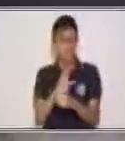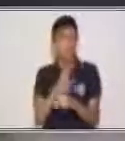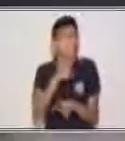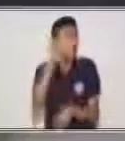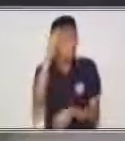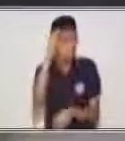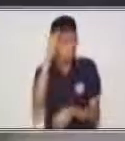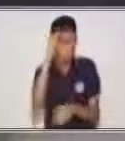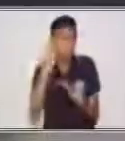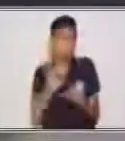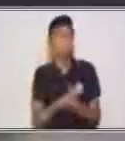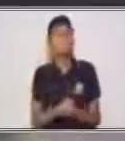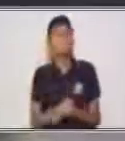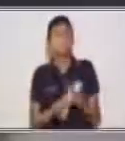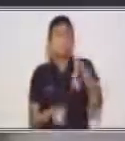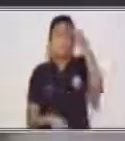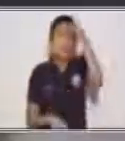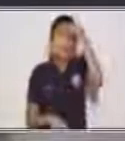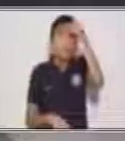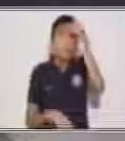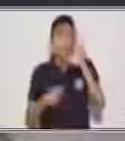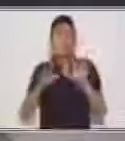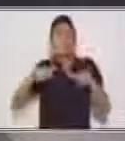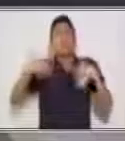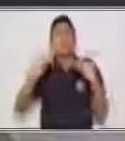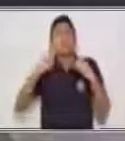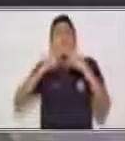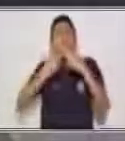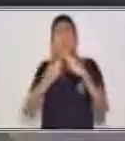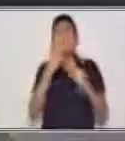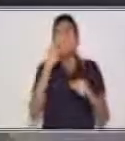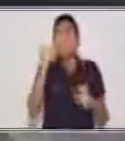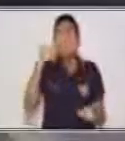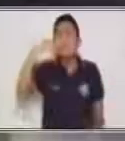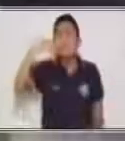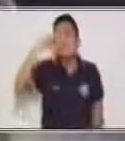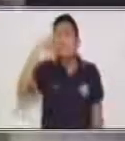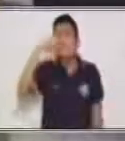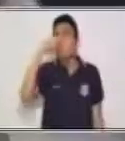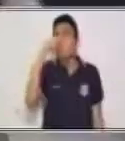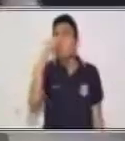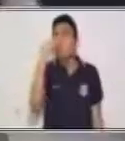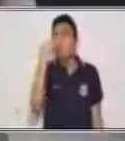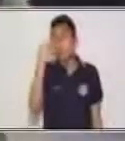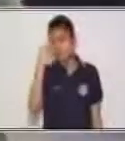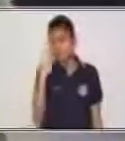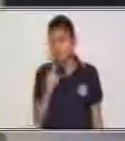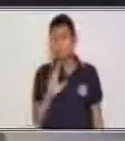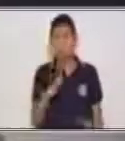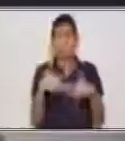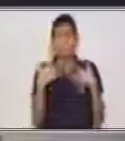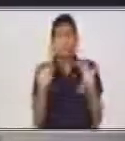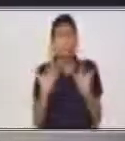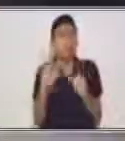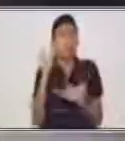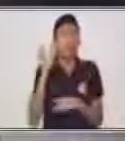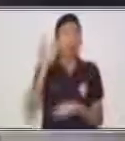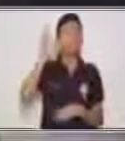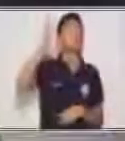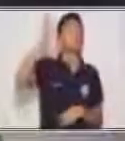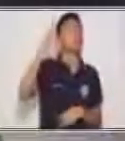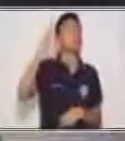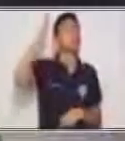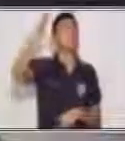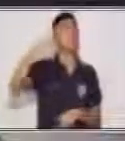hoy? Aprendimos cómo formular hipótesis. ¿Para qué te va a servir? Te aseguro que a lo largo del tiempo que tú vas a